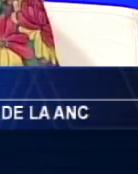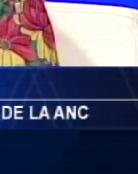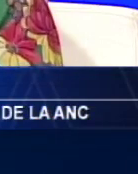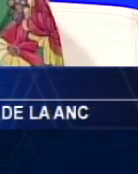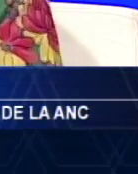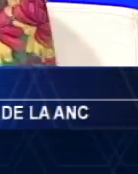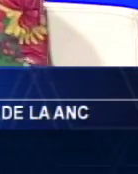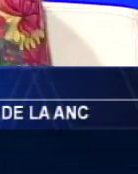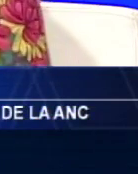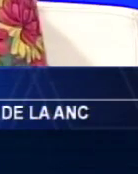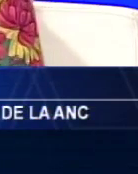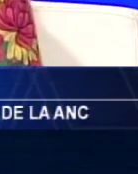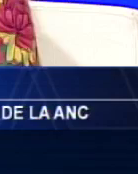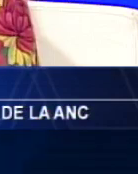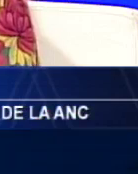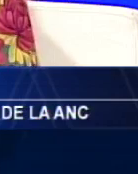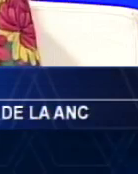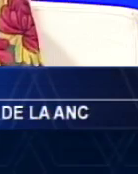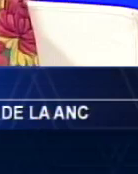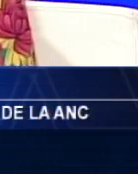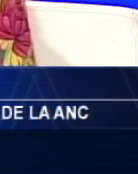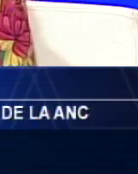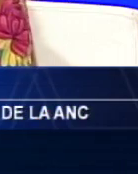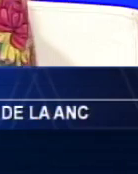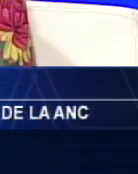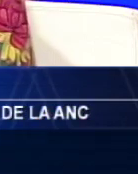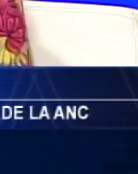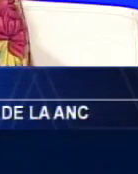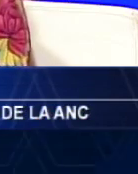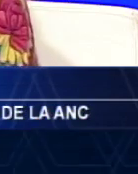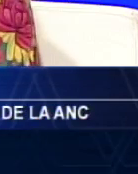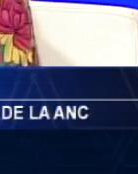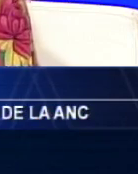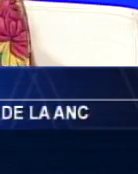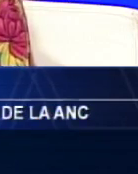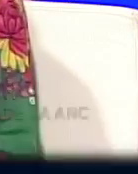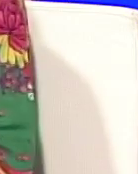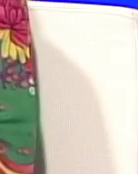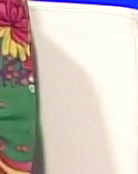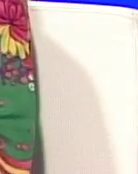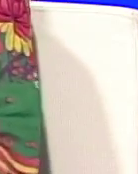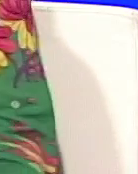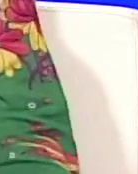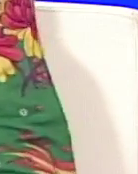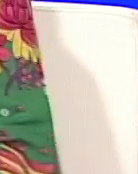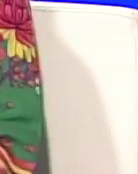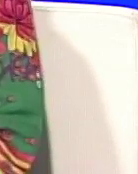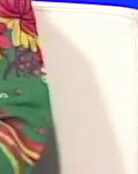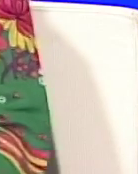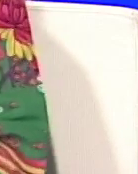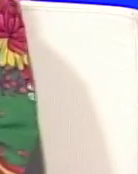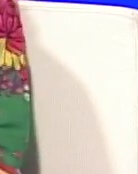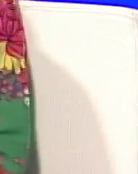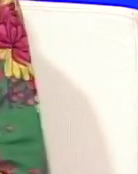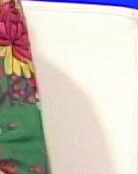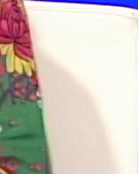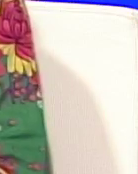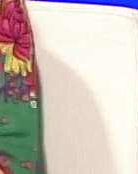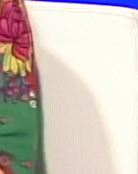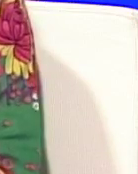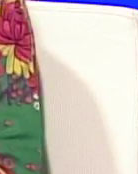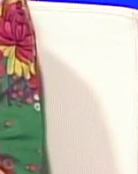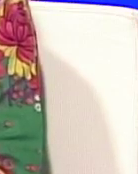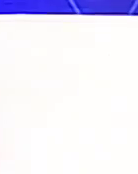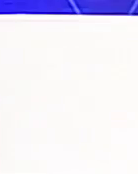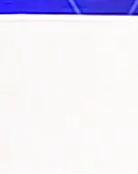queda. Pero en todo caso ese es un escenario de futuro que no podemos nosotros anticipar en esta entrevista, que no está planteado ni se lo está planteando la Asamblea